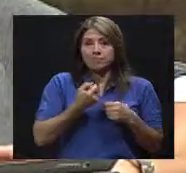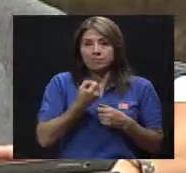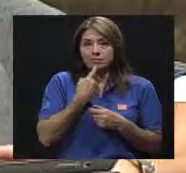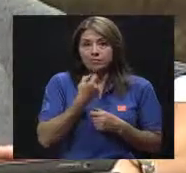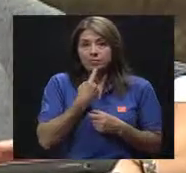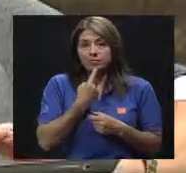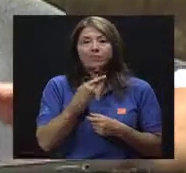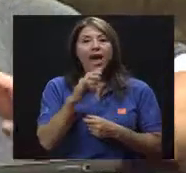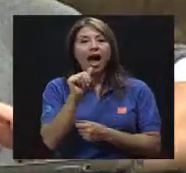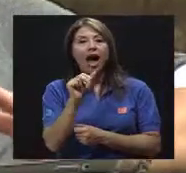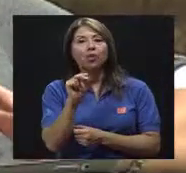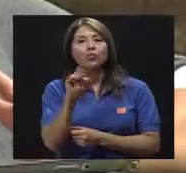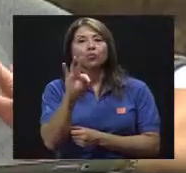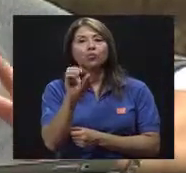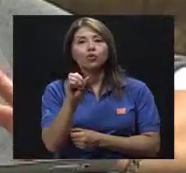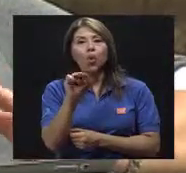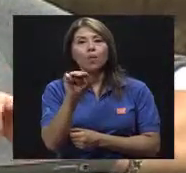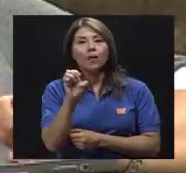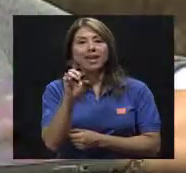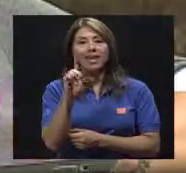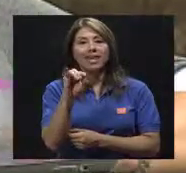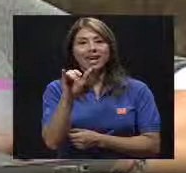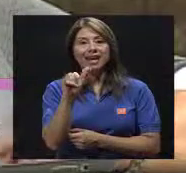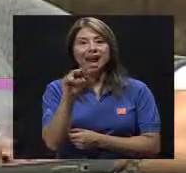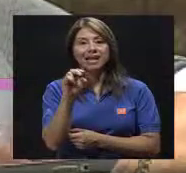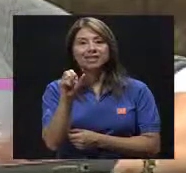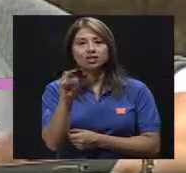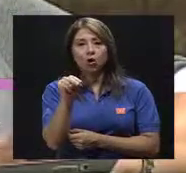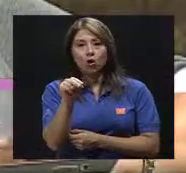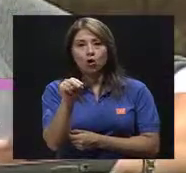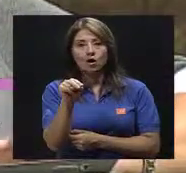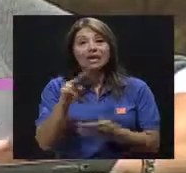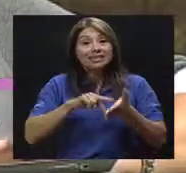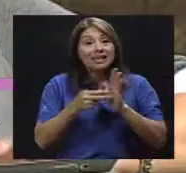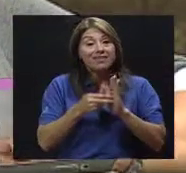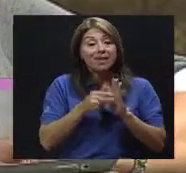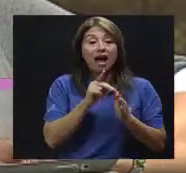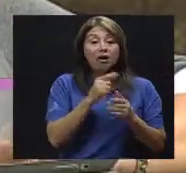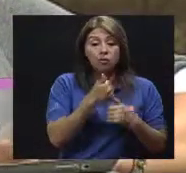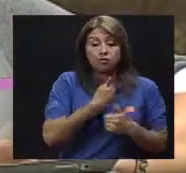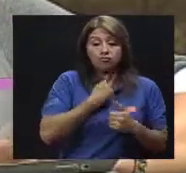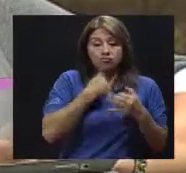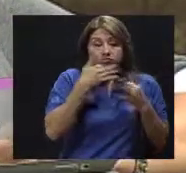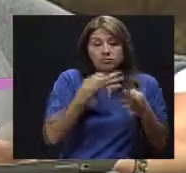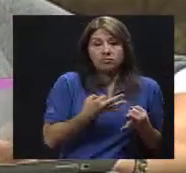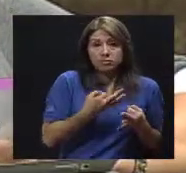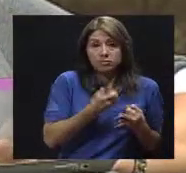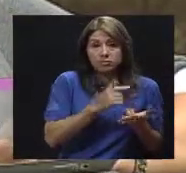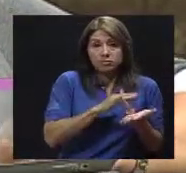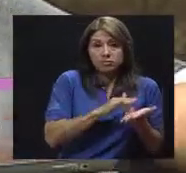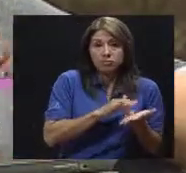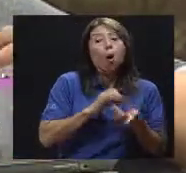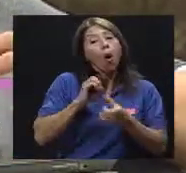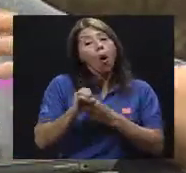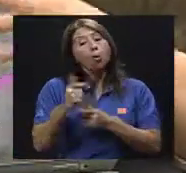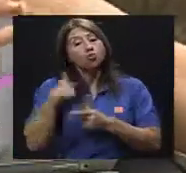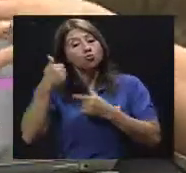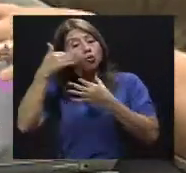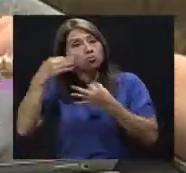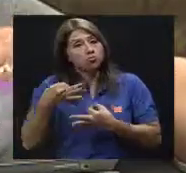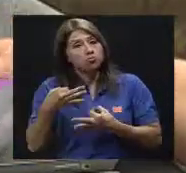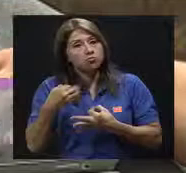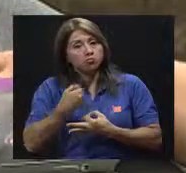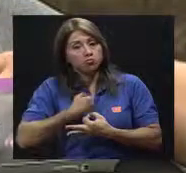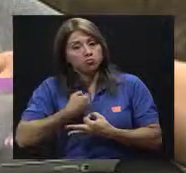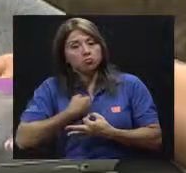hablamos de automedicación tenemos dos acepciones, automedicación y automedicación responsable. Automedicación es cuando una persona, viendo cuáles